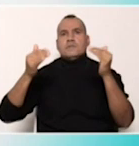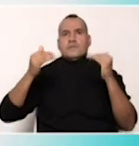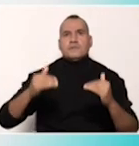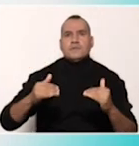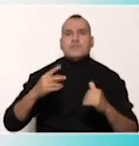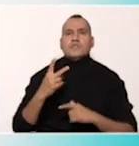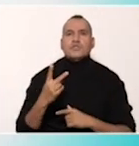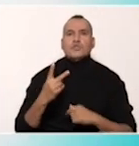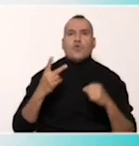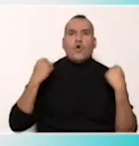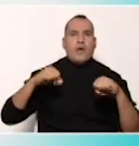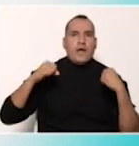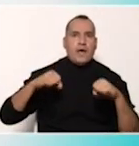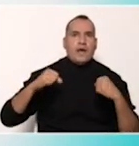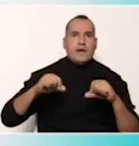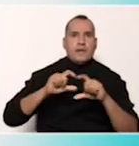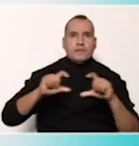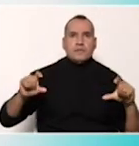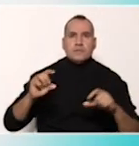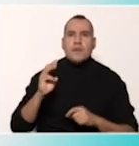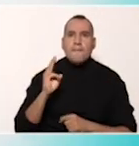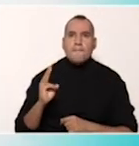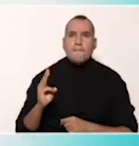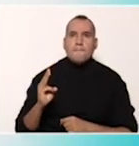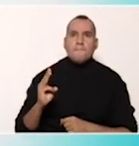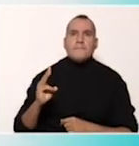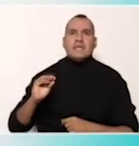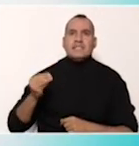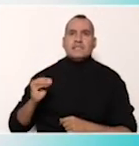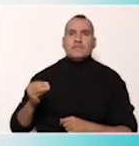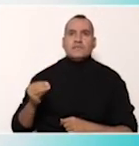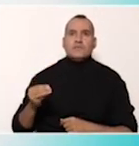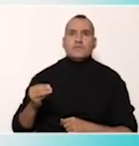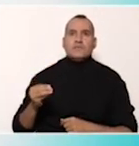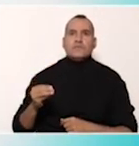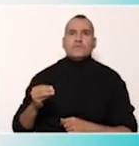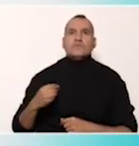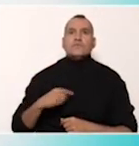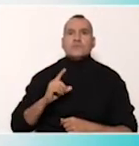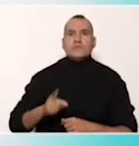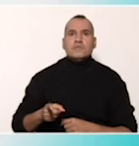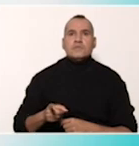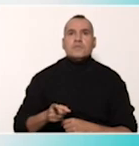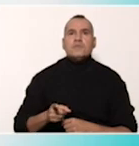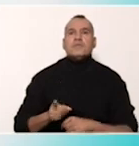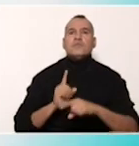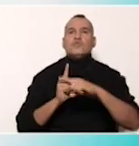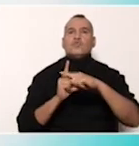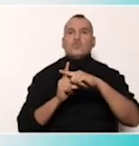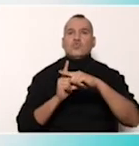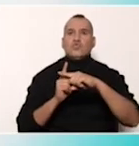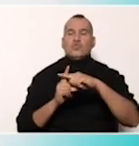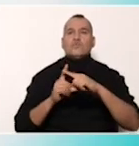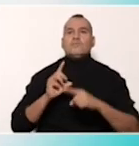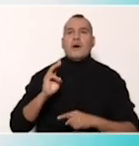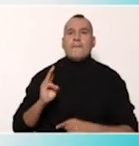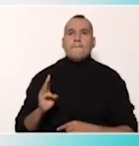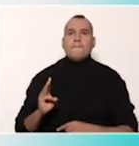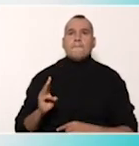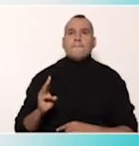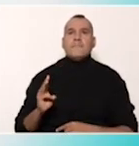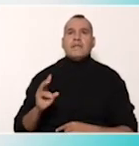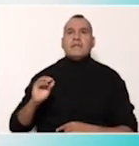esos dos polinomios, P de X y Q de X, donde se pide sumar Q de X más P